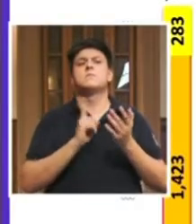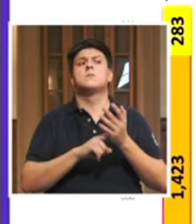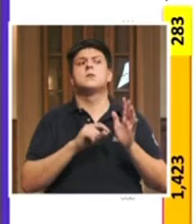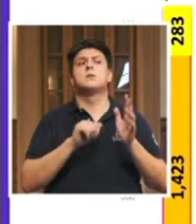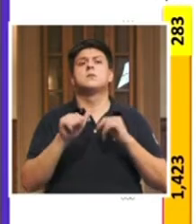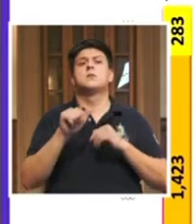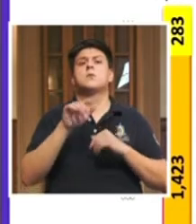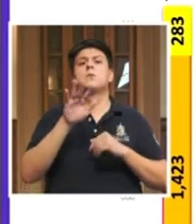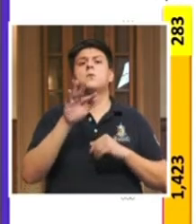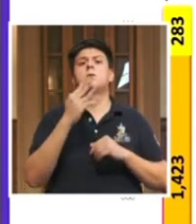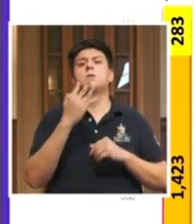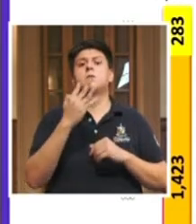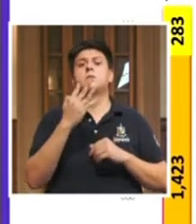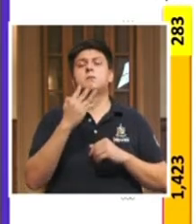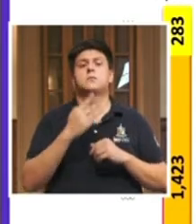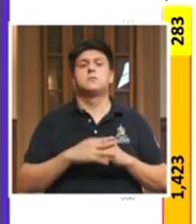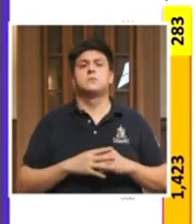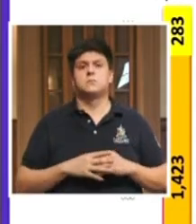1.643